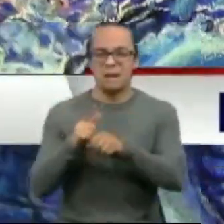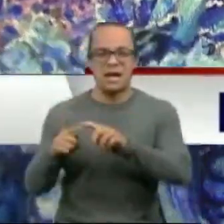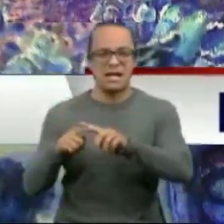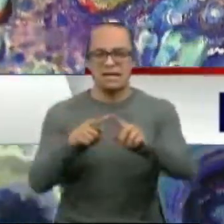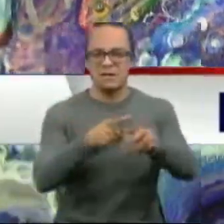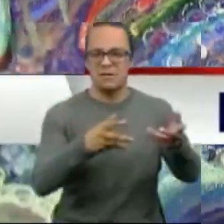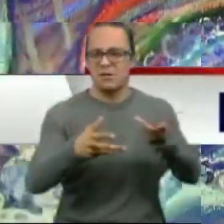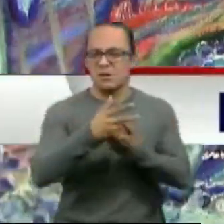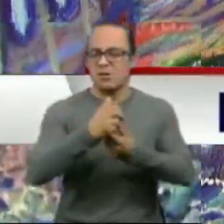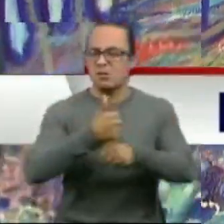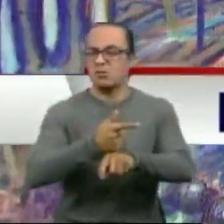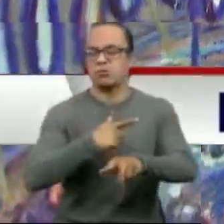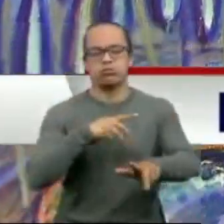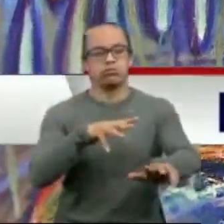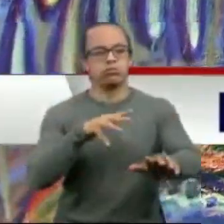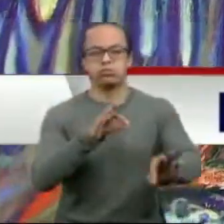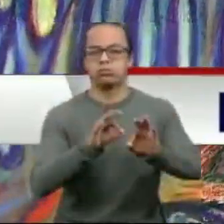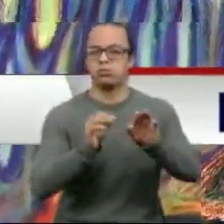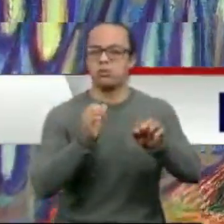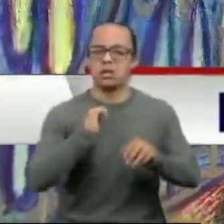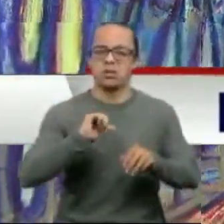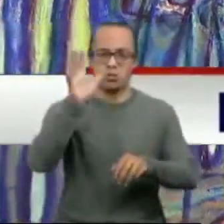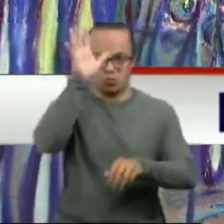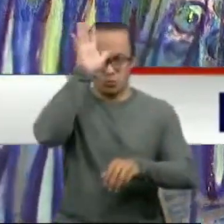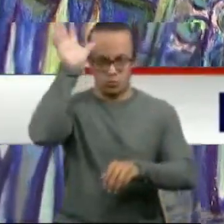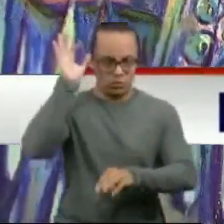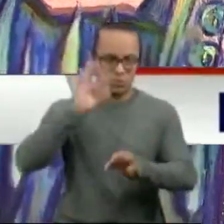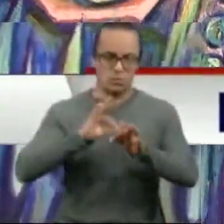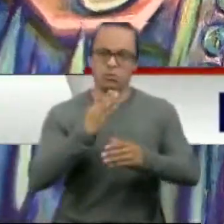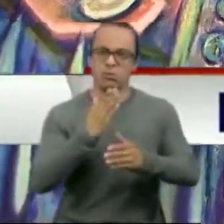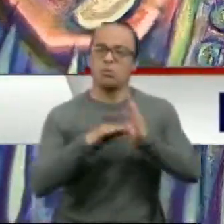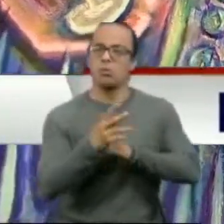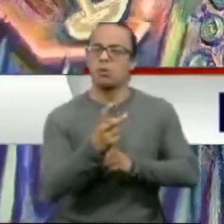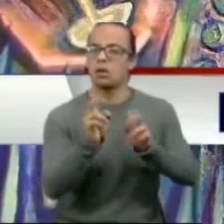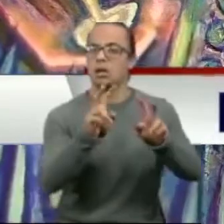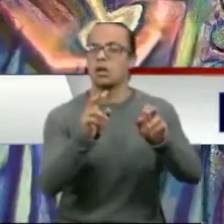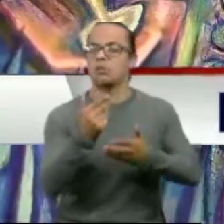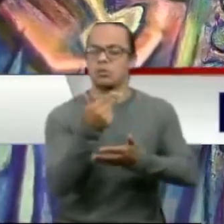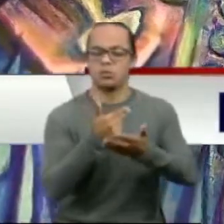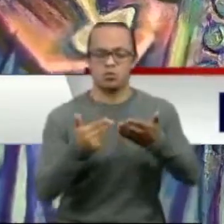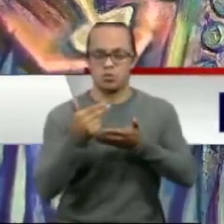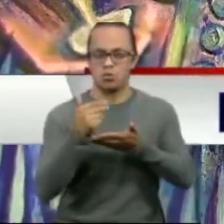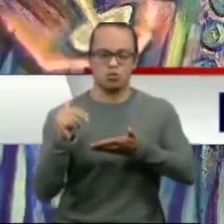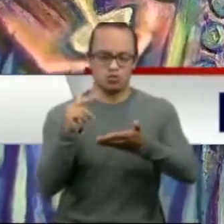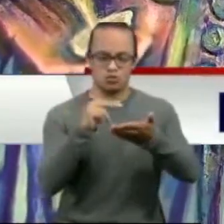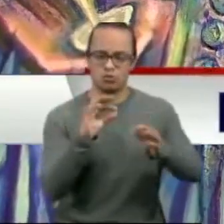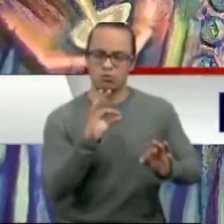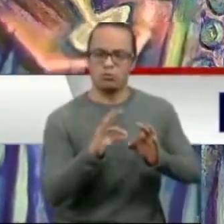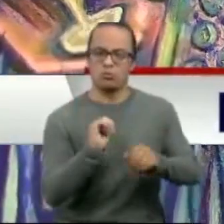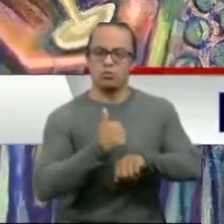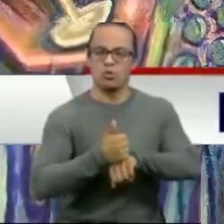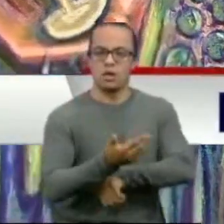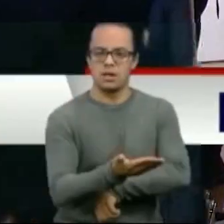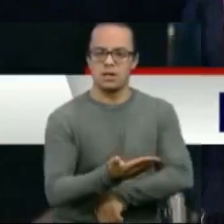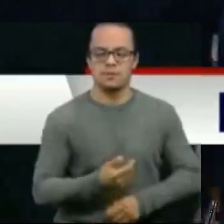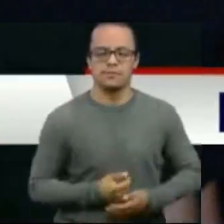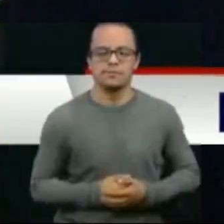mundos prehispánicos. Todo esto es lo que Pimentel captó y plasmó en su obra.